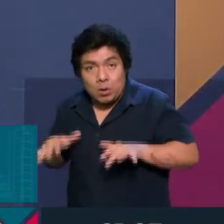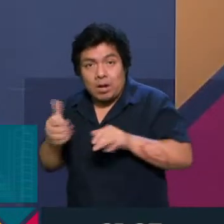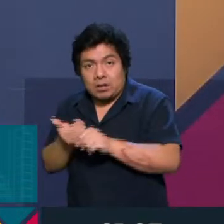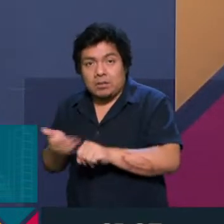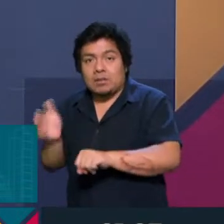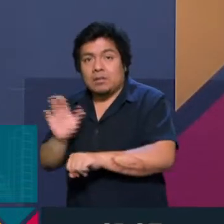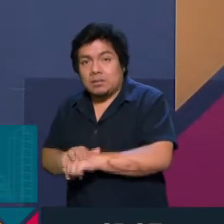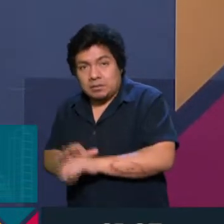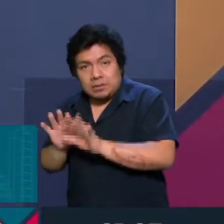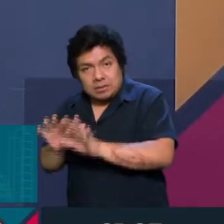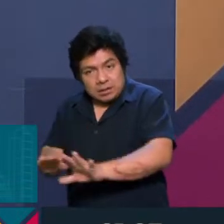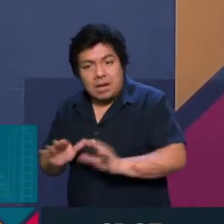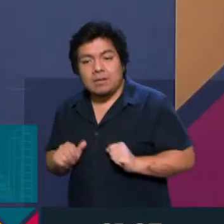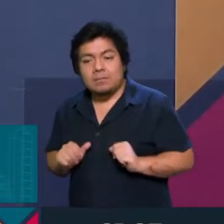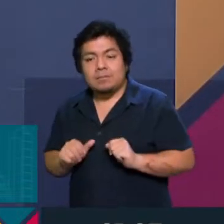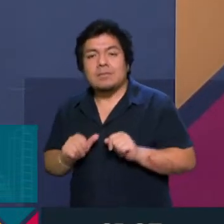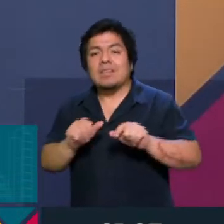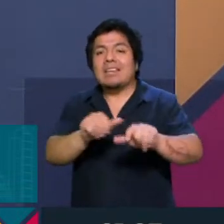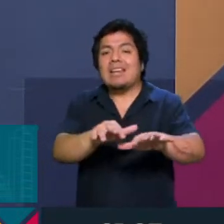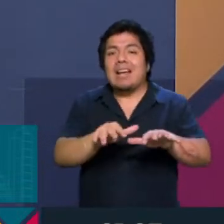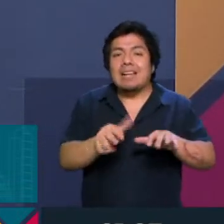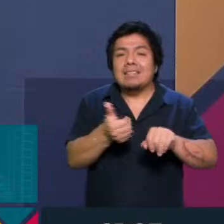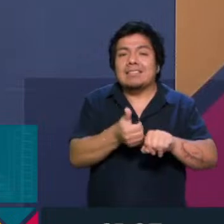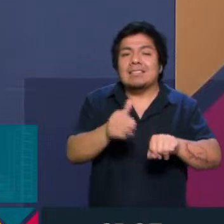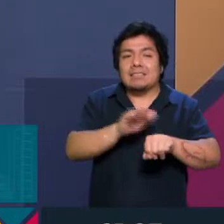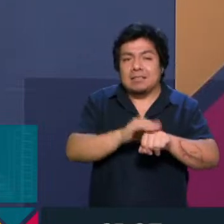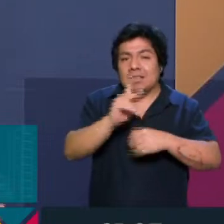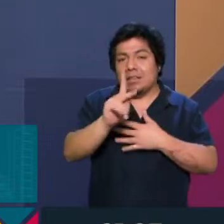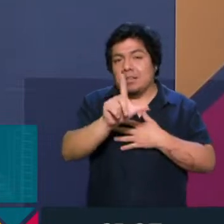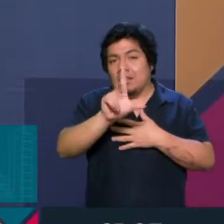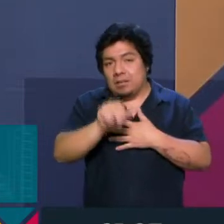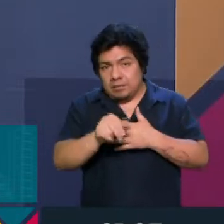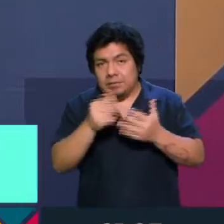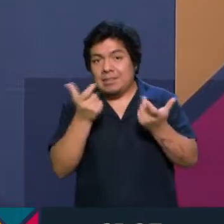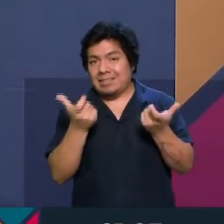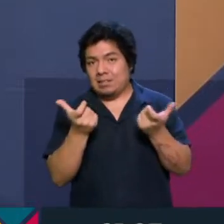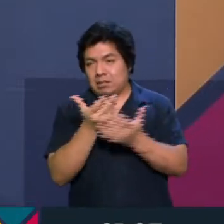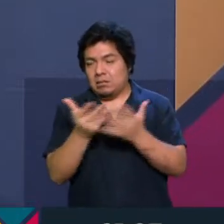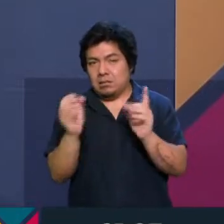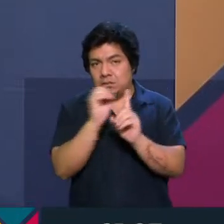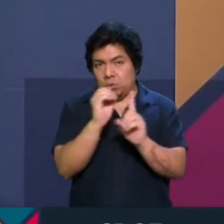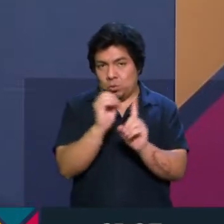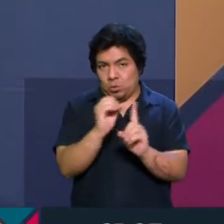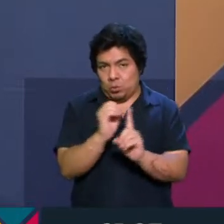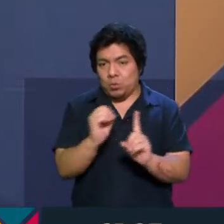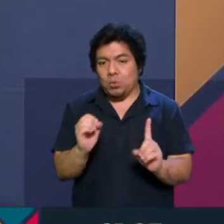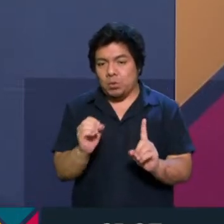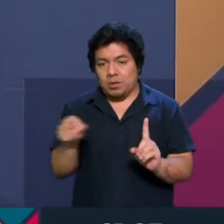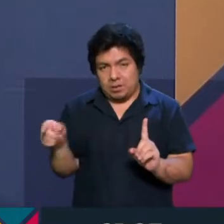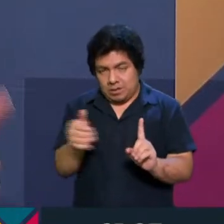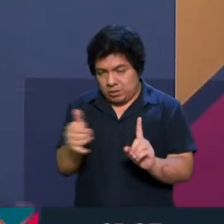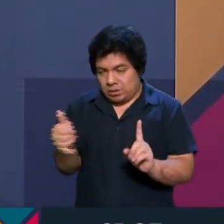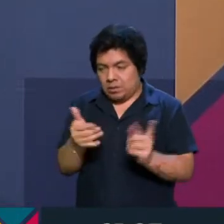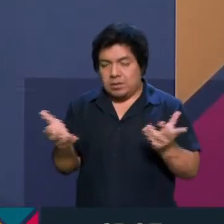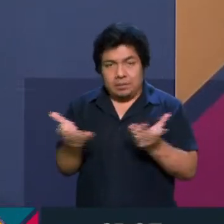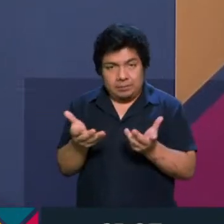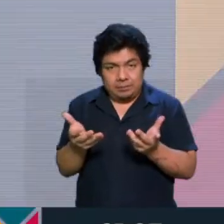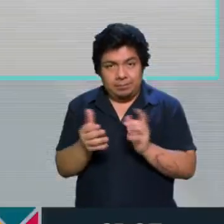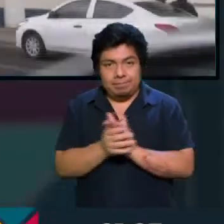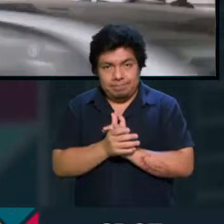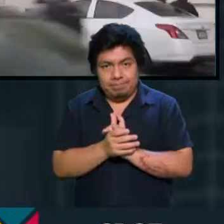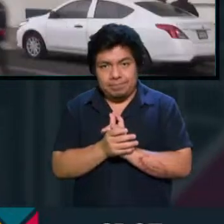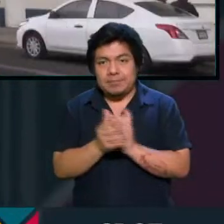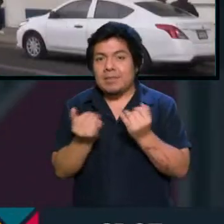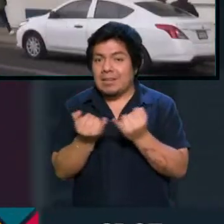Administración. La Asamblea es la que administra el plan financiero del Infonavit.